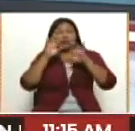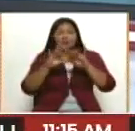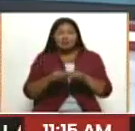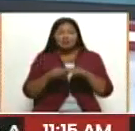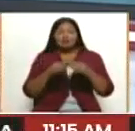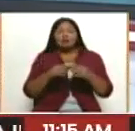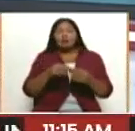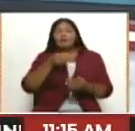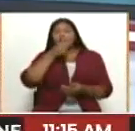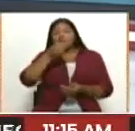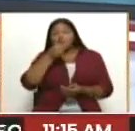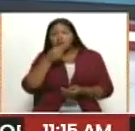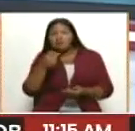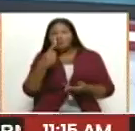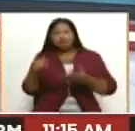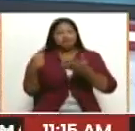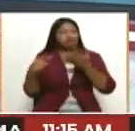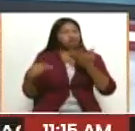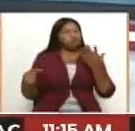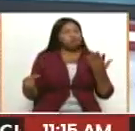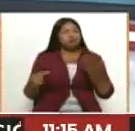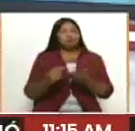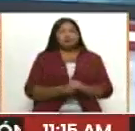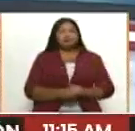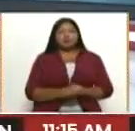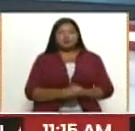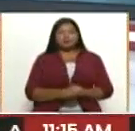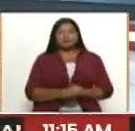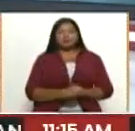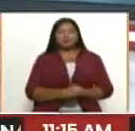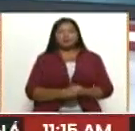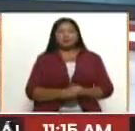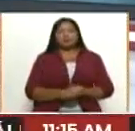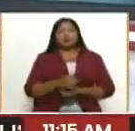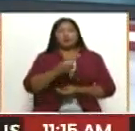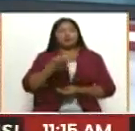periodista, realmente muchas facetas, intelectual. Humorista. 11:15 de la mañana, amigos.